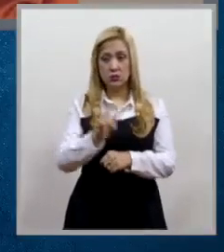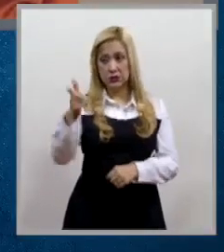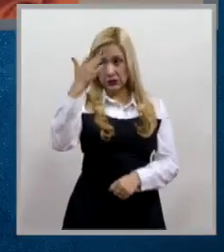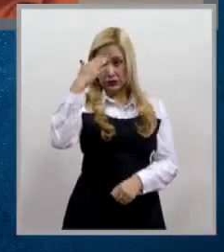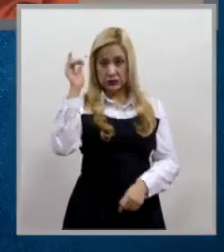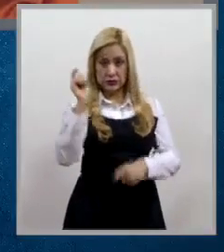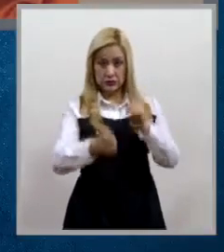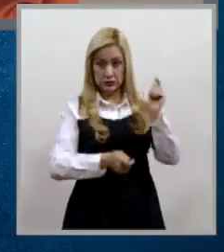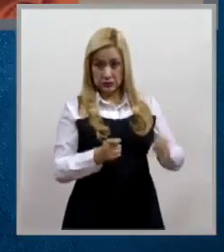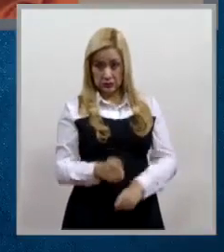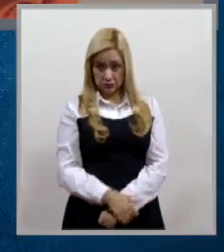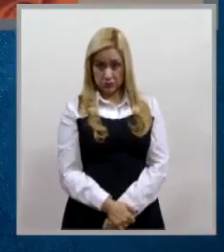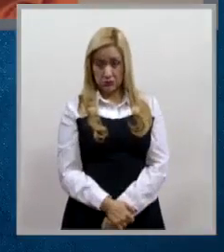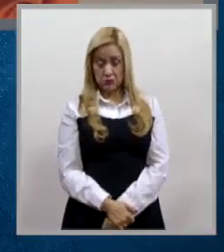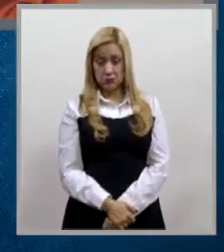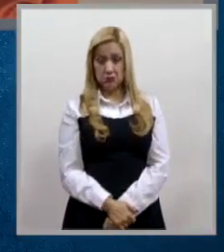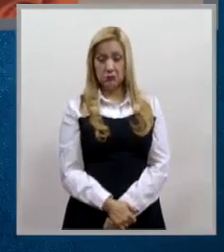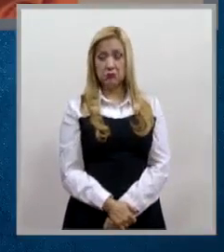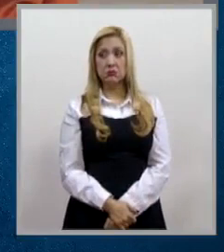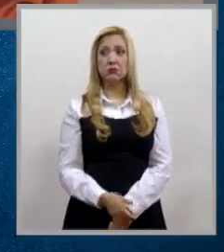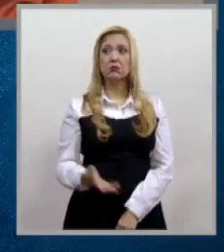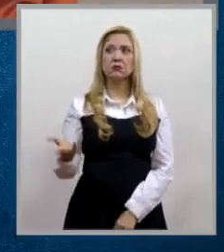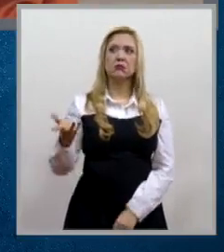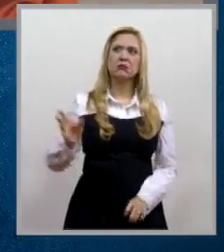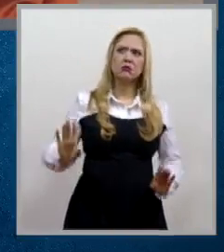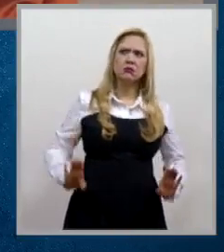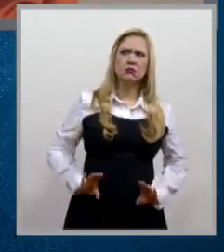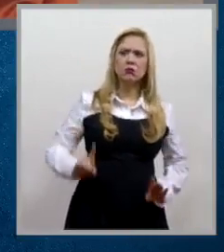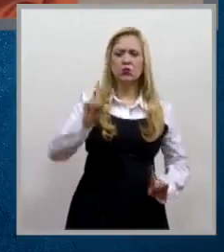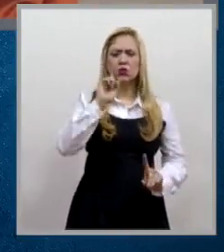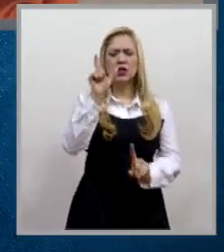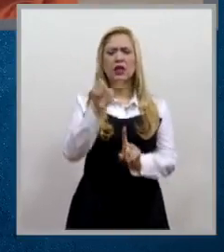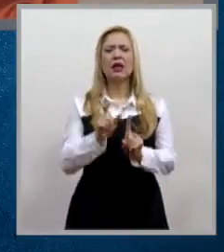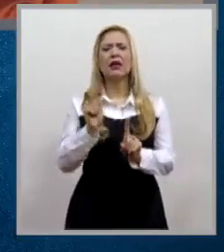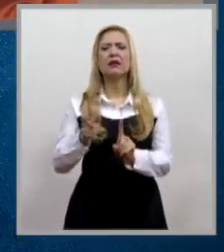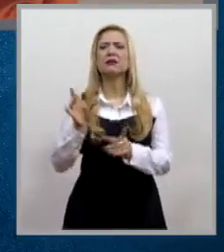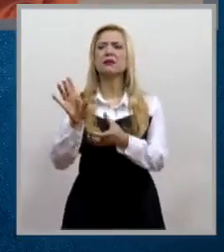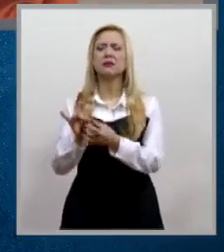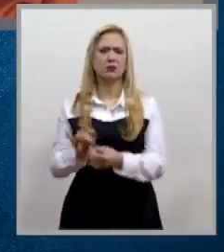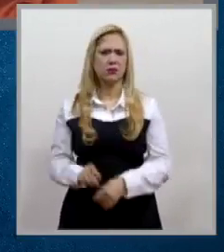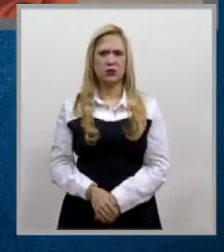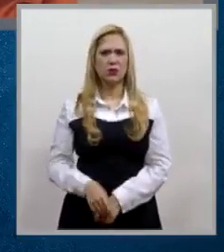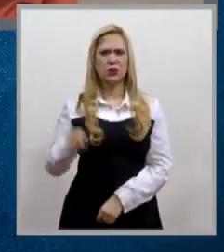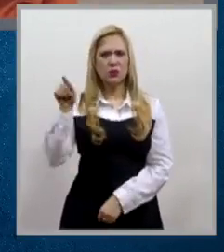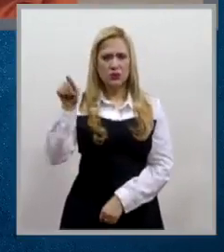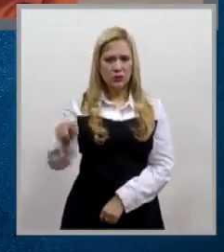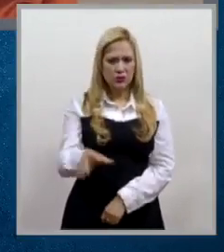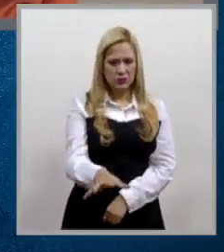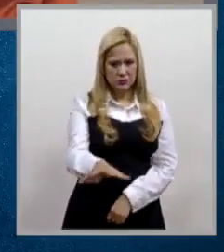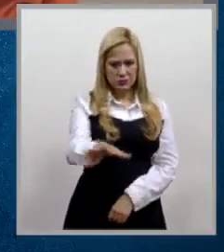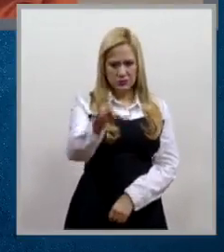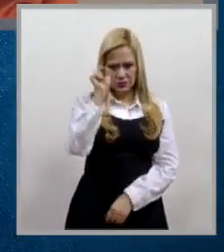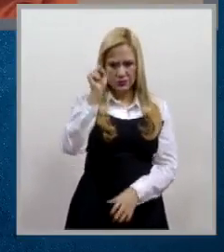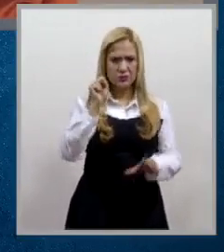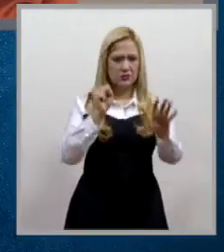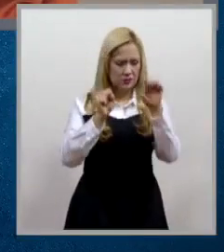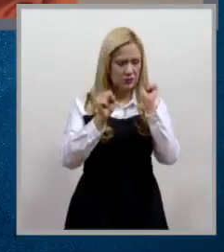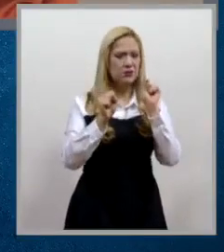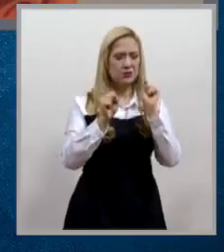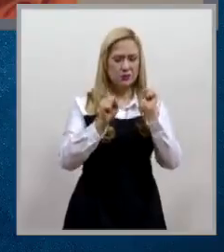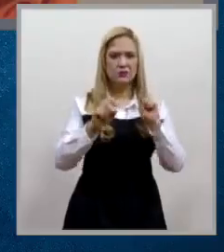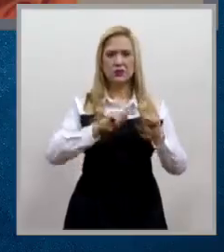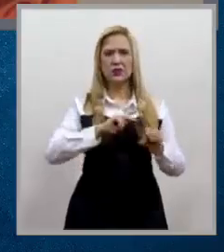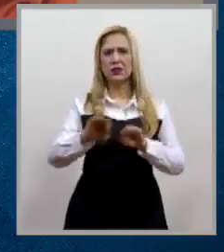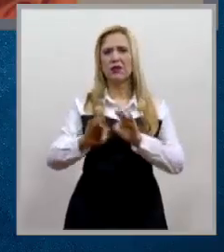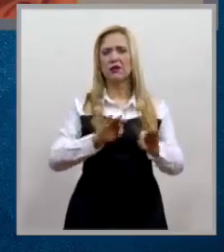adecuadamente. No el que se les recete que es la perspectiva de género, sino que se apropien de esos conceptos para poderlos aplicar. Contamos